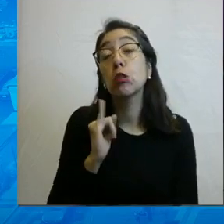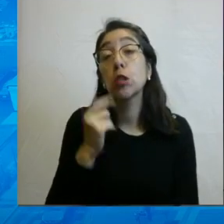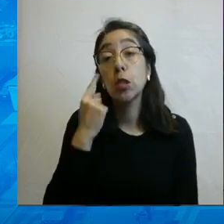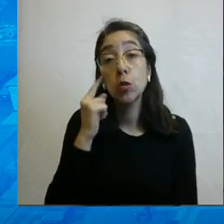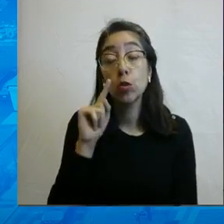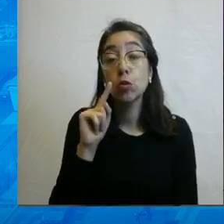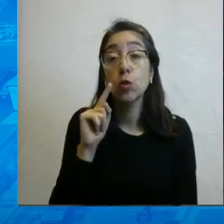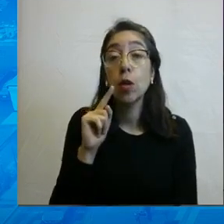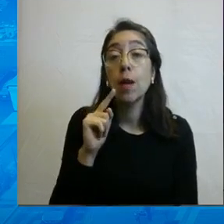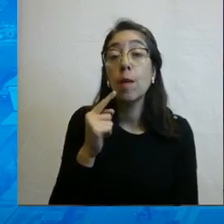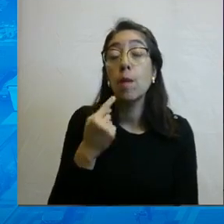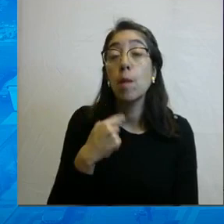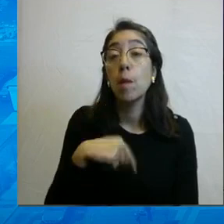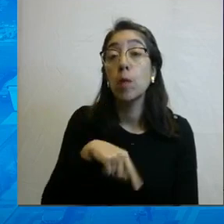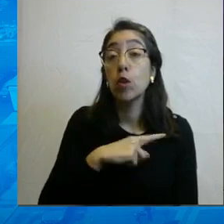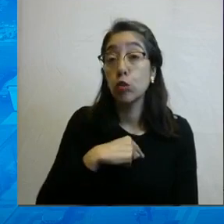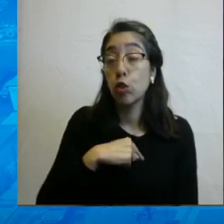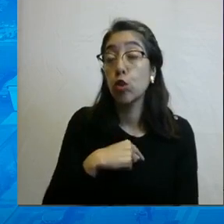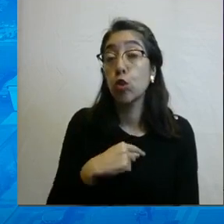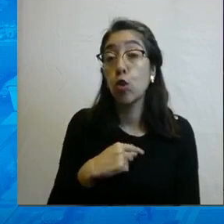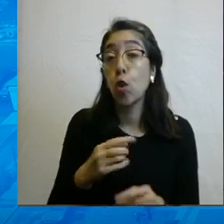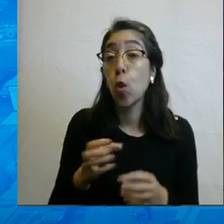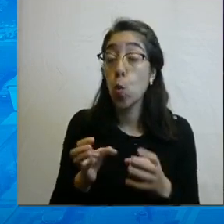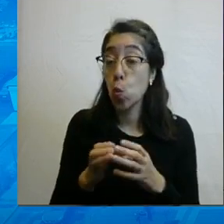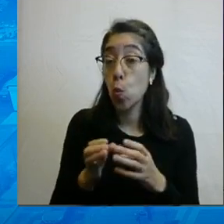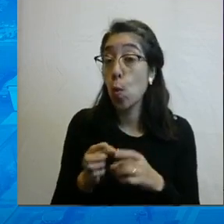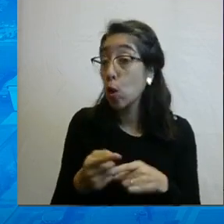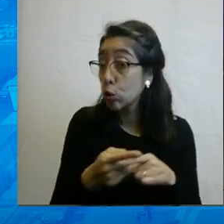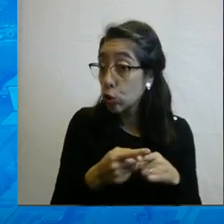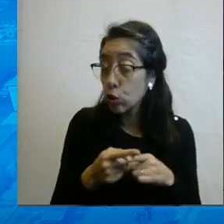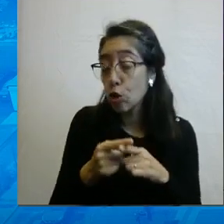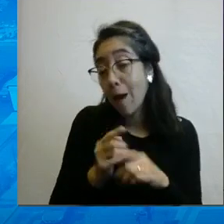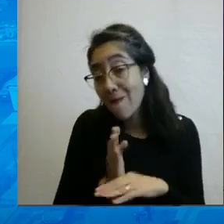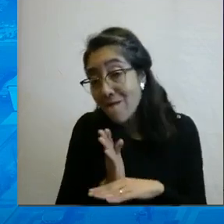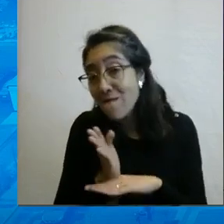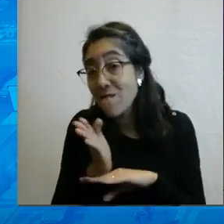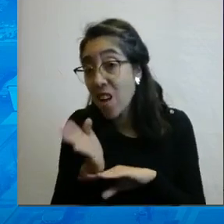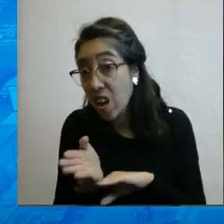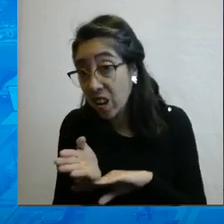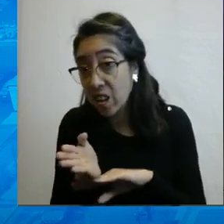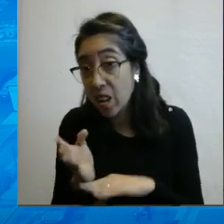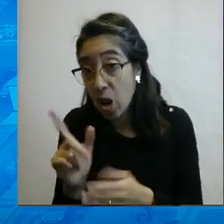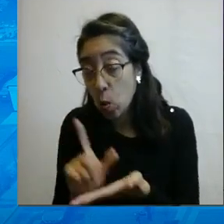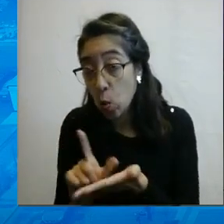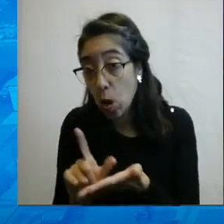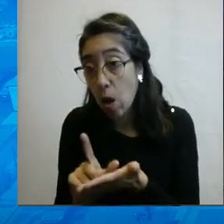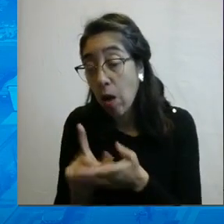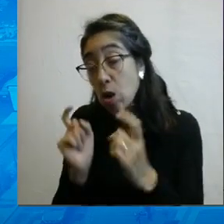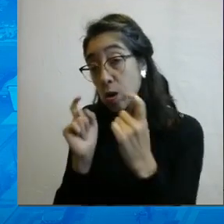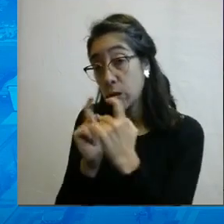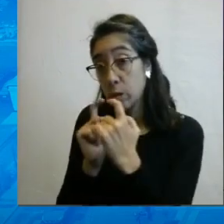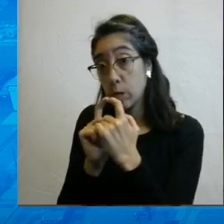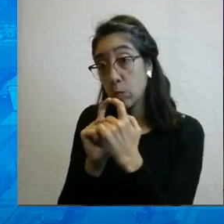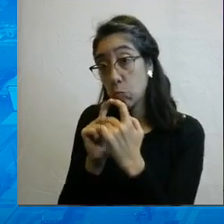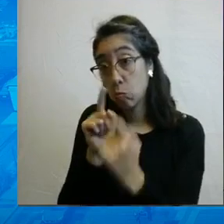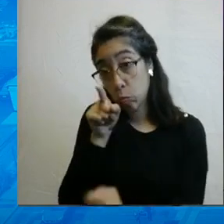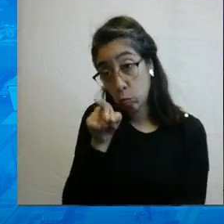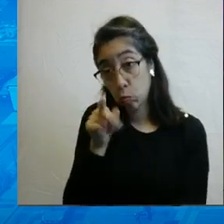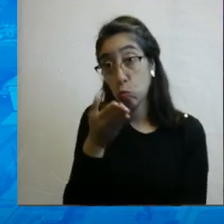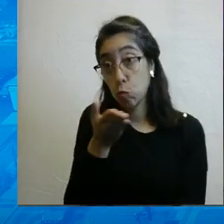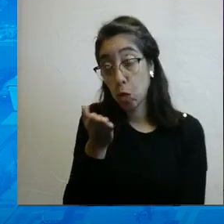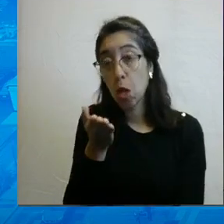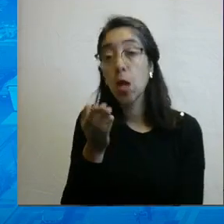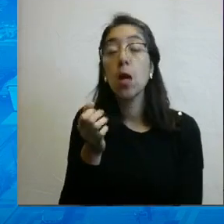usted señala es que nuestro equipo social va a acercarse al lugar, va a quedar en contacto con ustedes apenas termine ahora